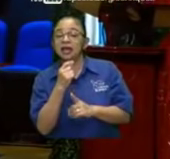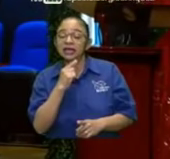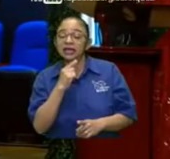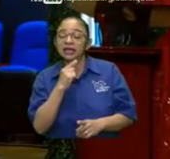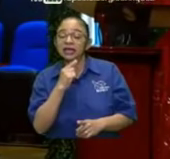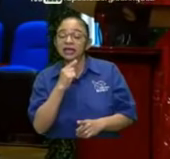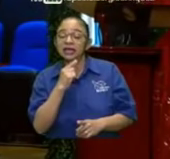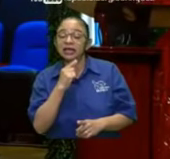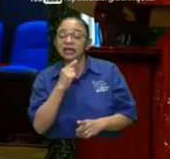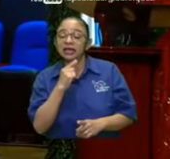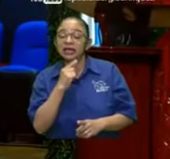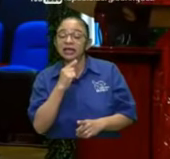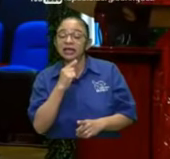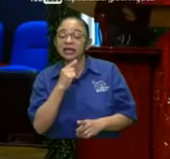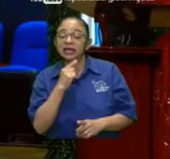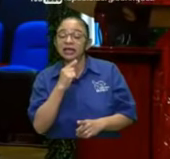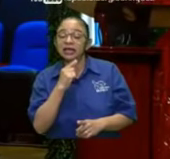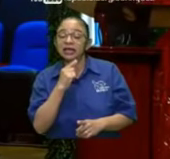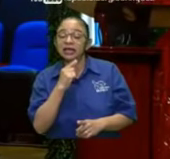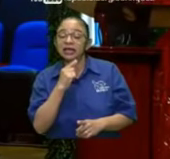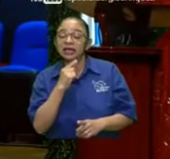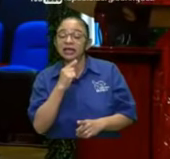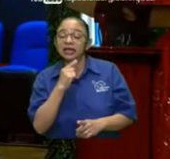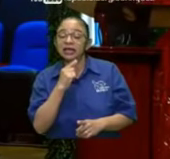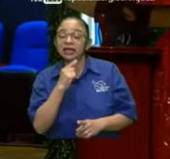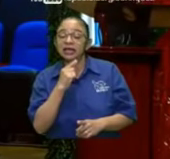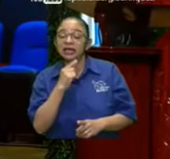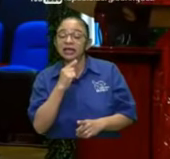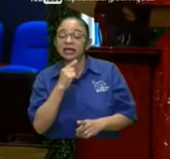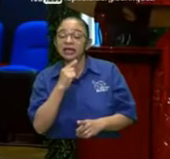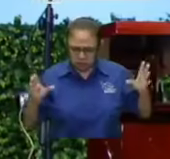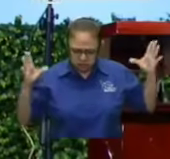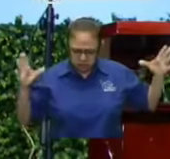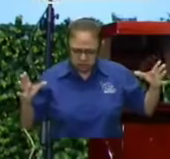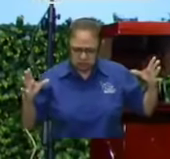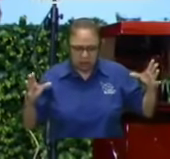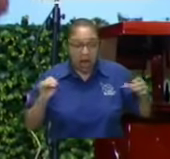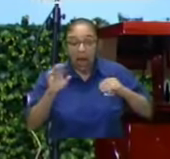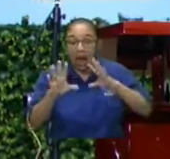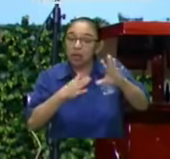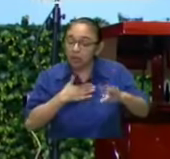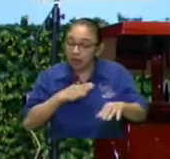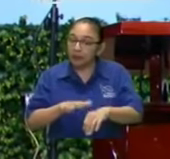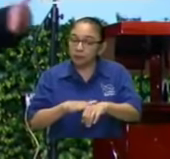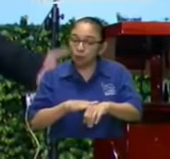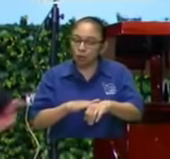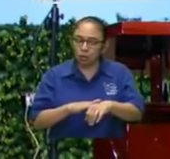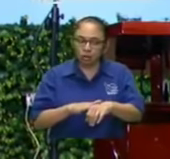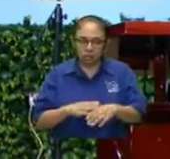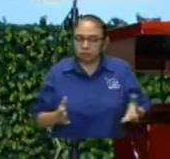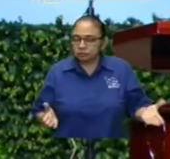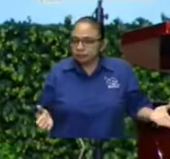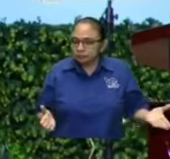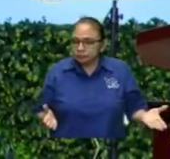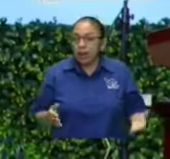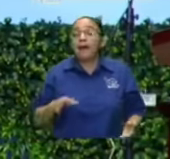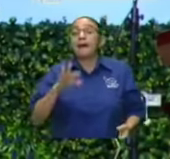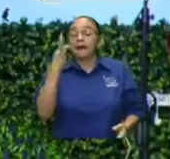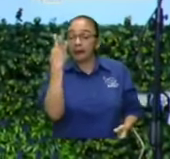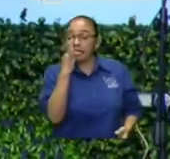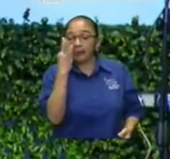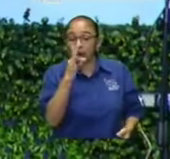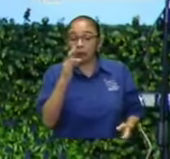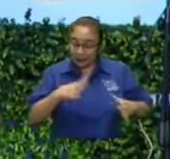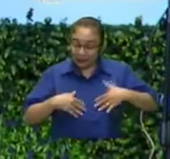tocó con poder. Y entonces ella dice: fui yo. Entonces viene ahí y entonces él le dice: bueno, hermanita, denos su